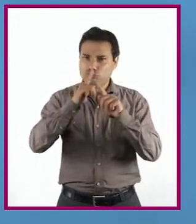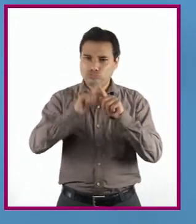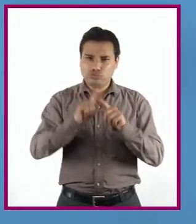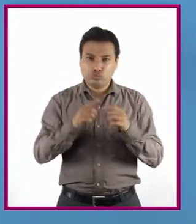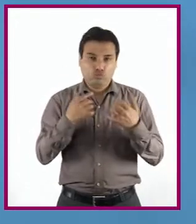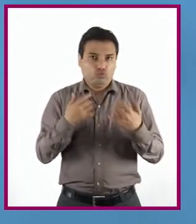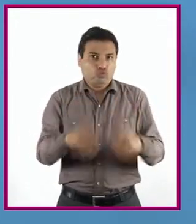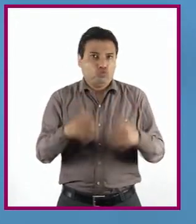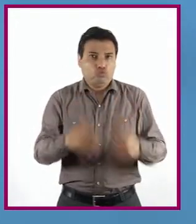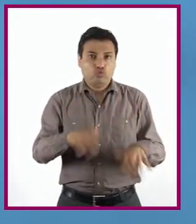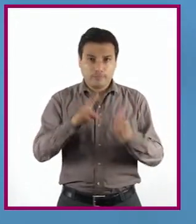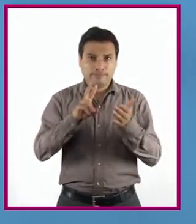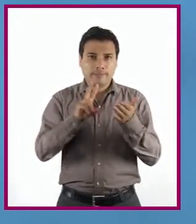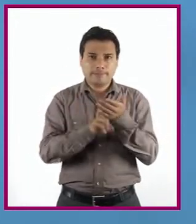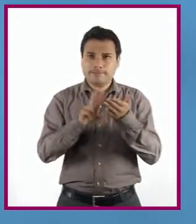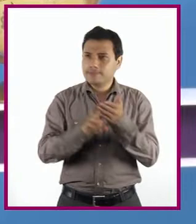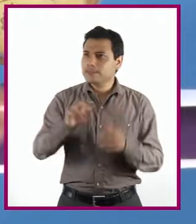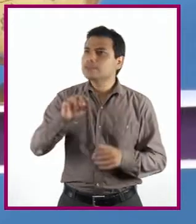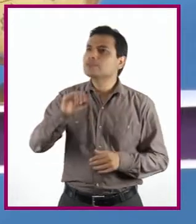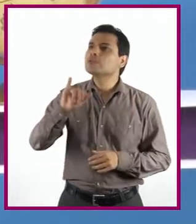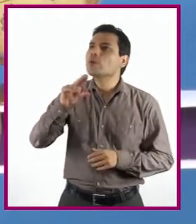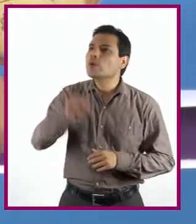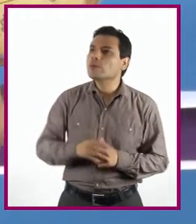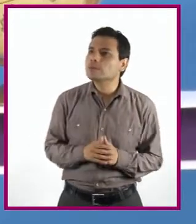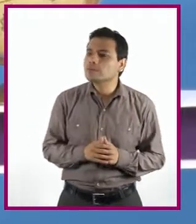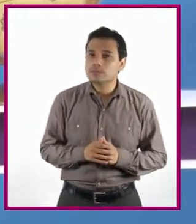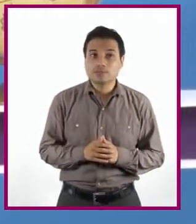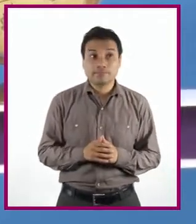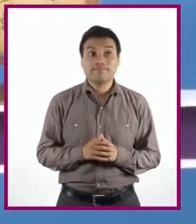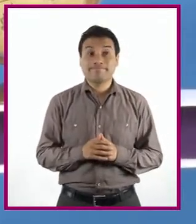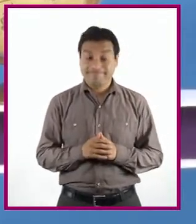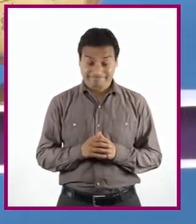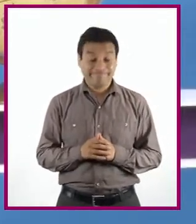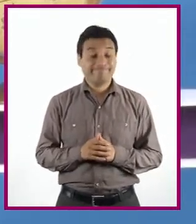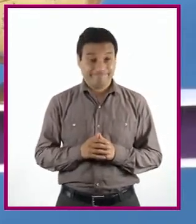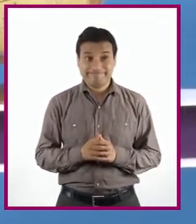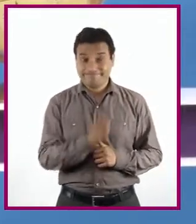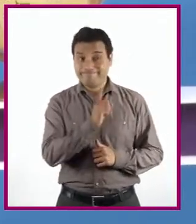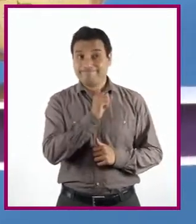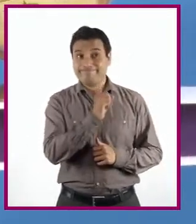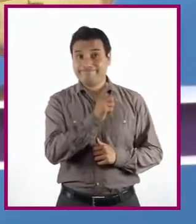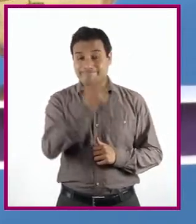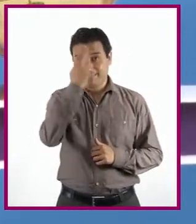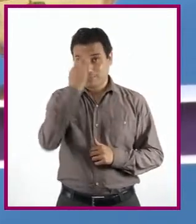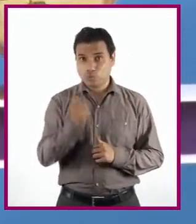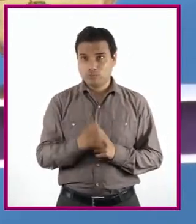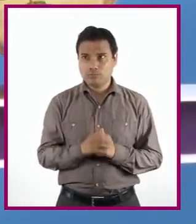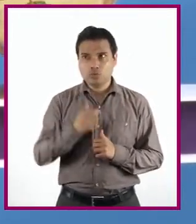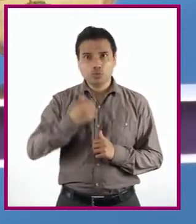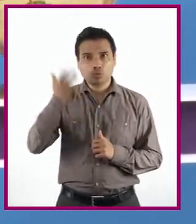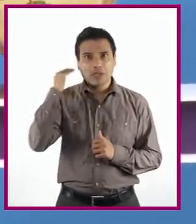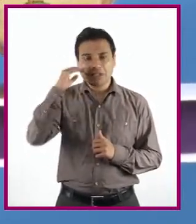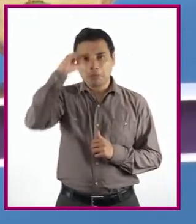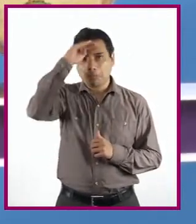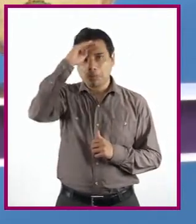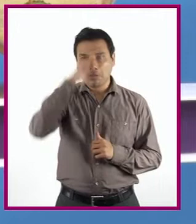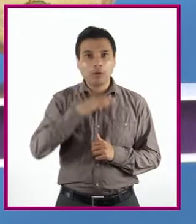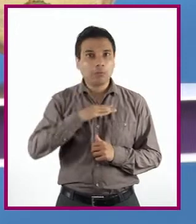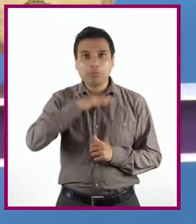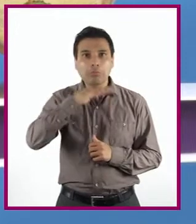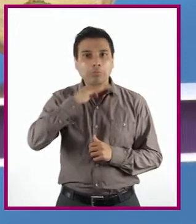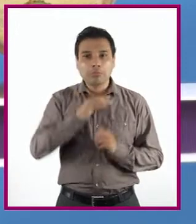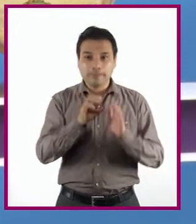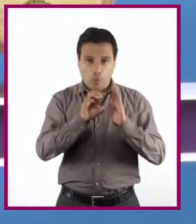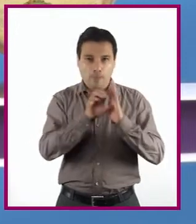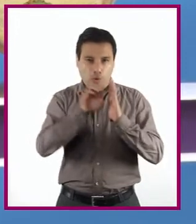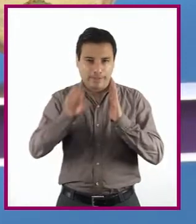indispensable. ¿O me equivoco, Nadia? Lo que señala es cierto. No lo había pensado, pero... Por